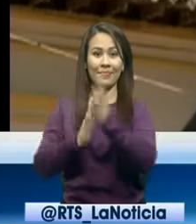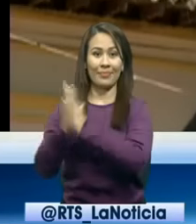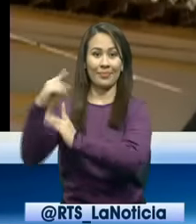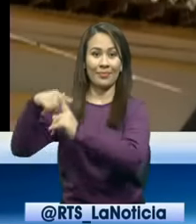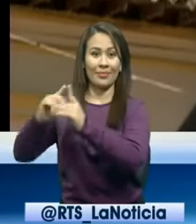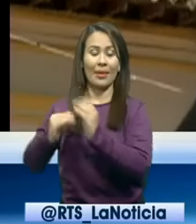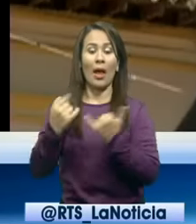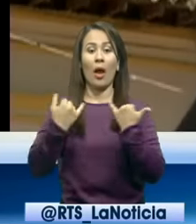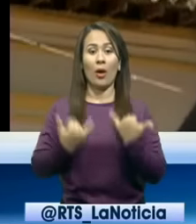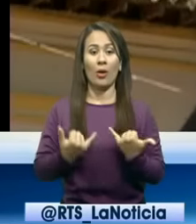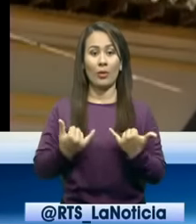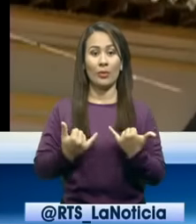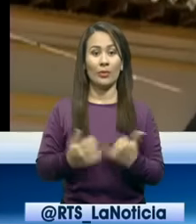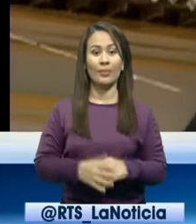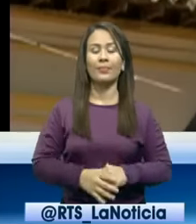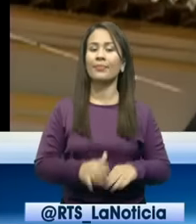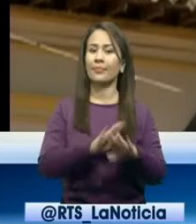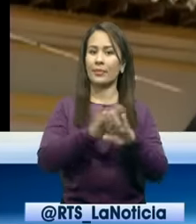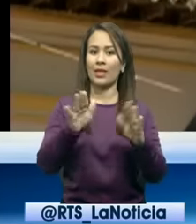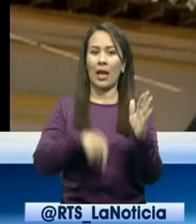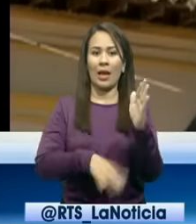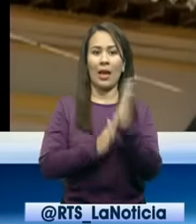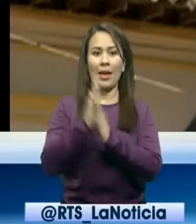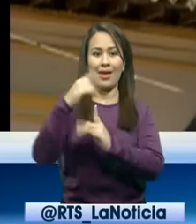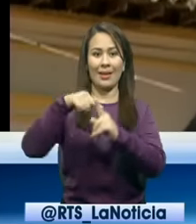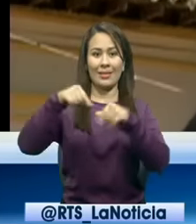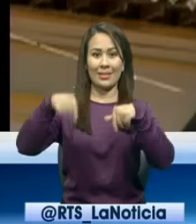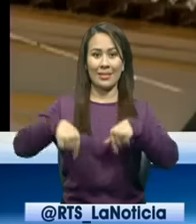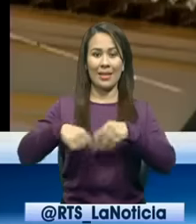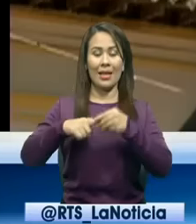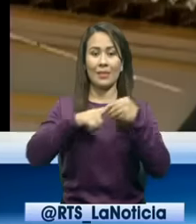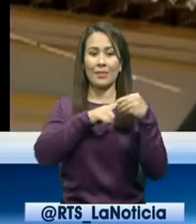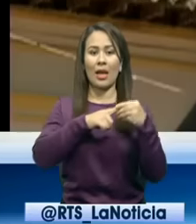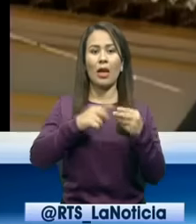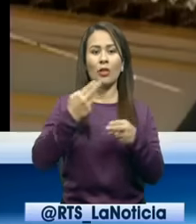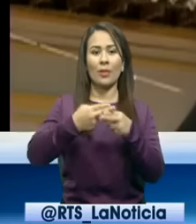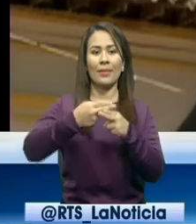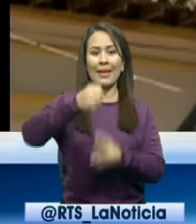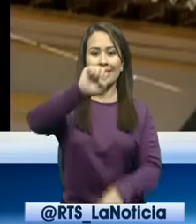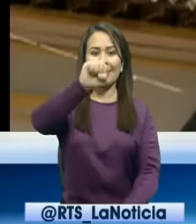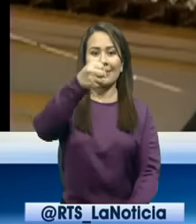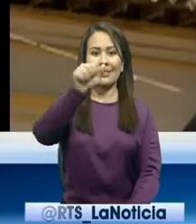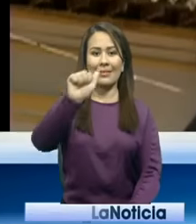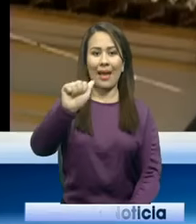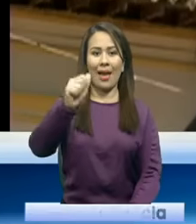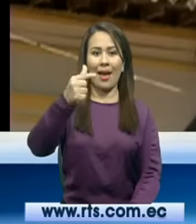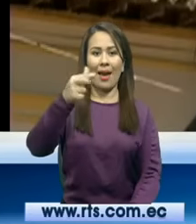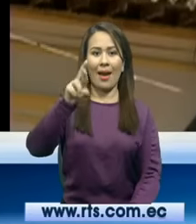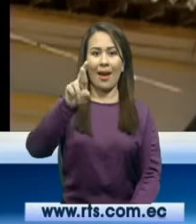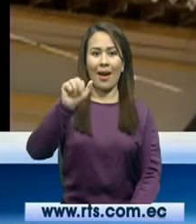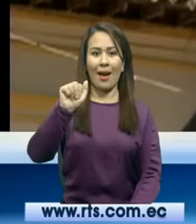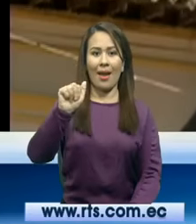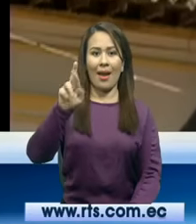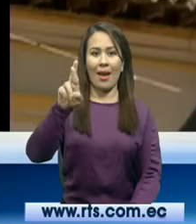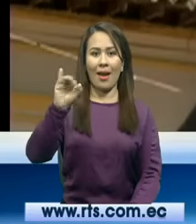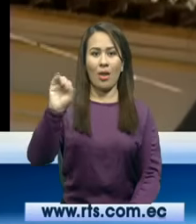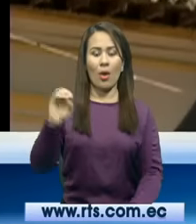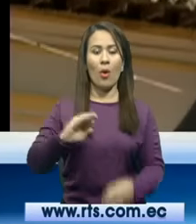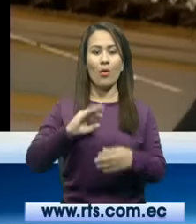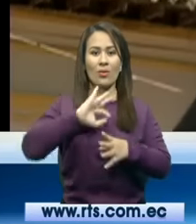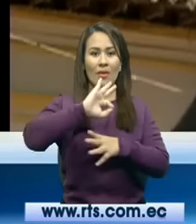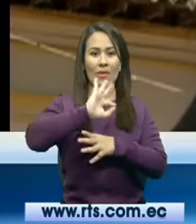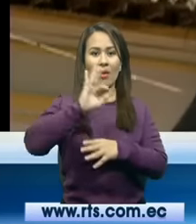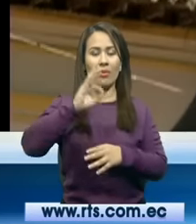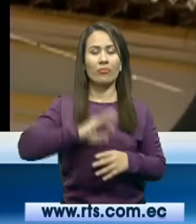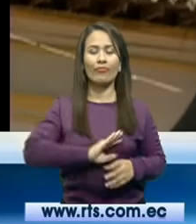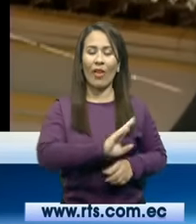hoy estamos dentro de la parroquia Sagrario de San Francisco y que vamos a visitar ya como un cementerio urbano, y